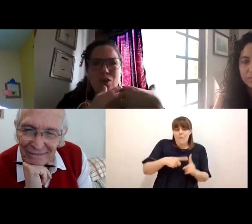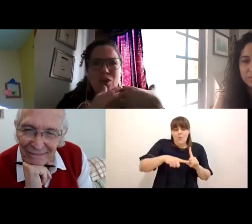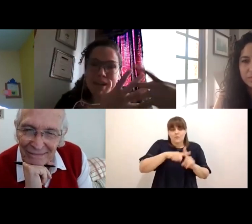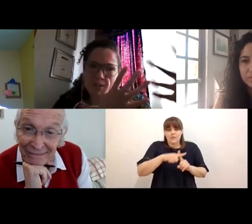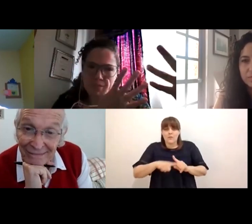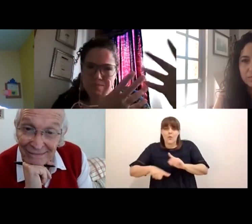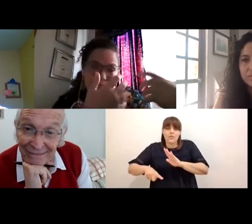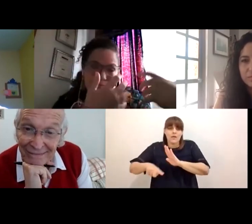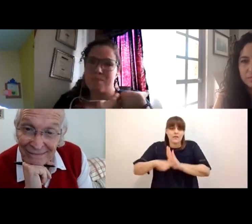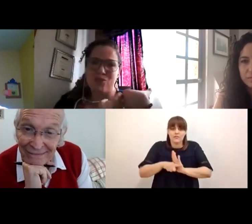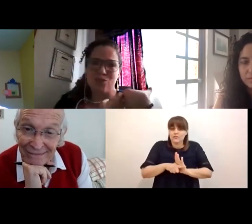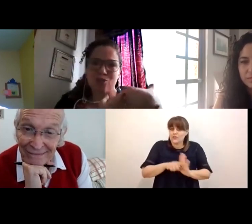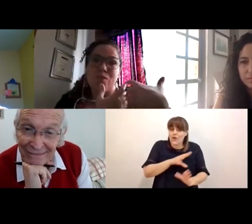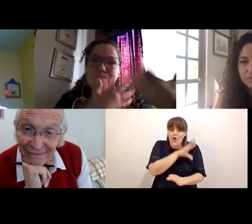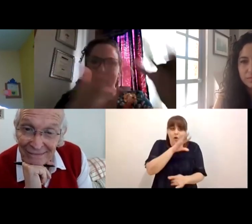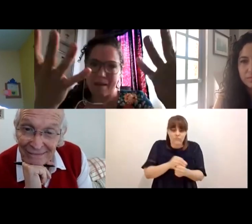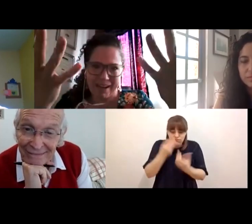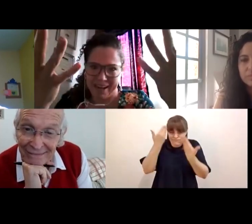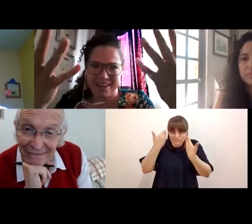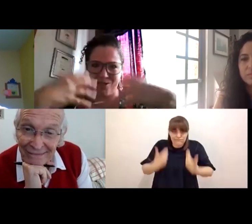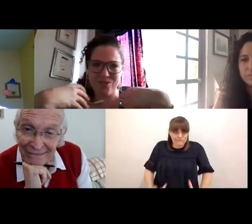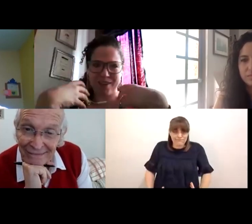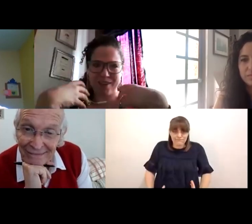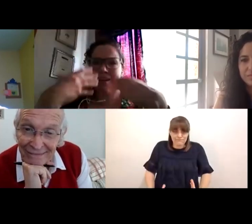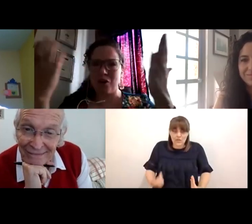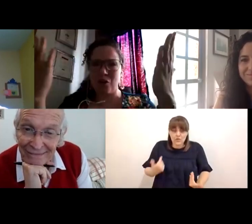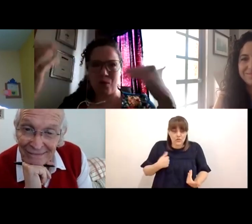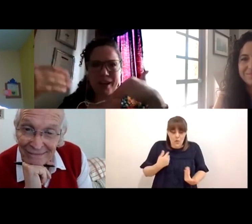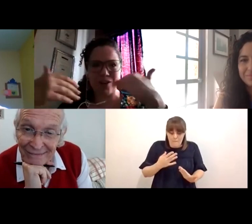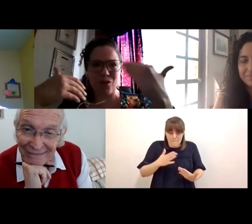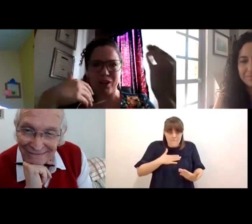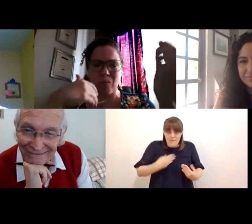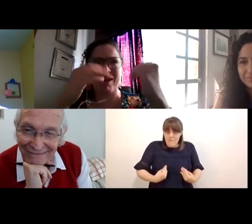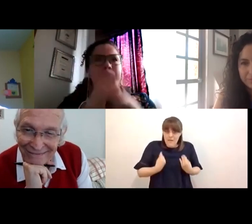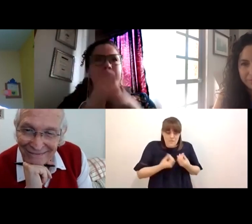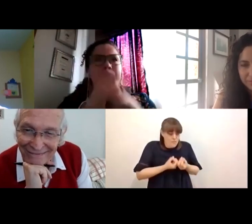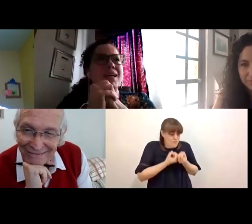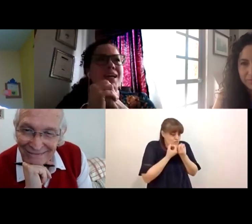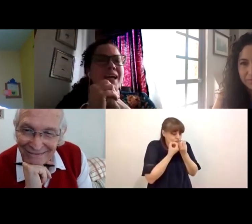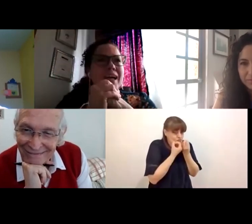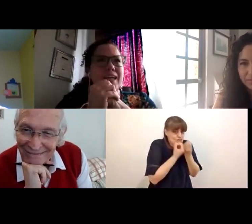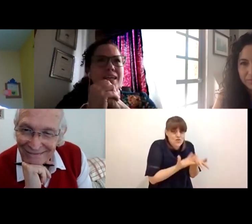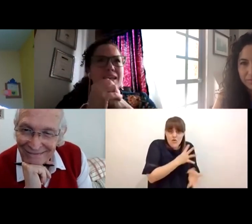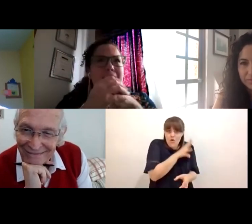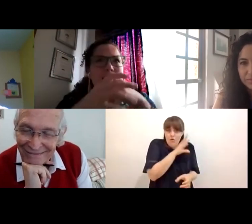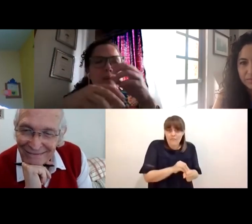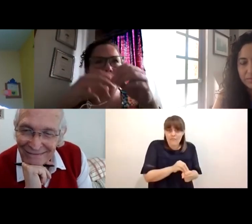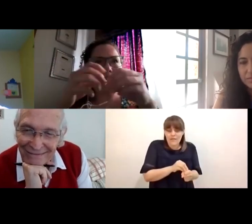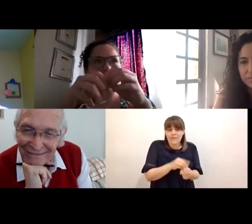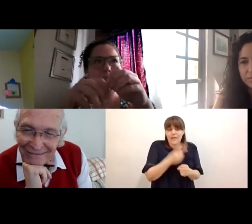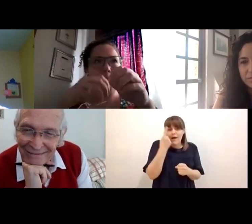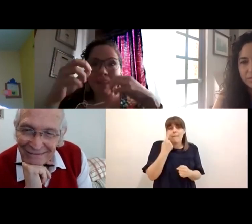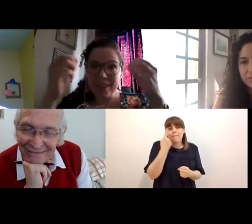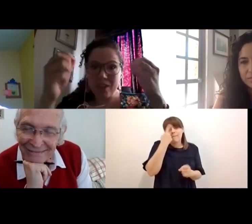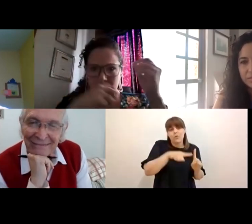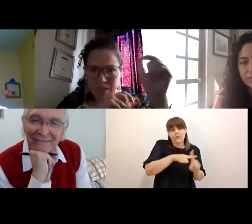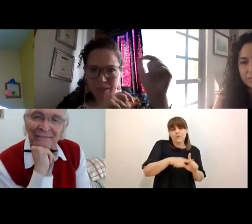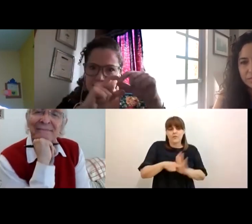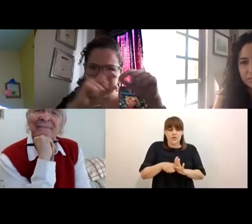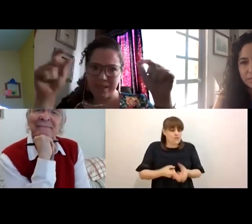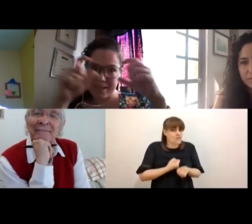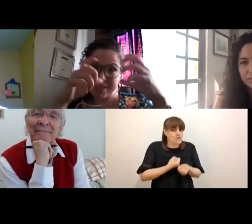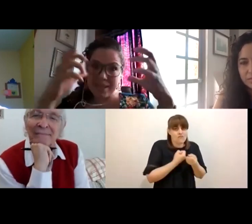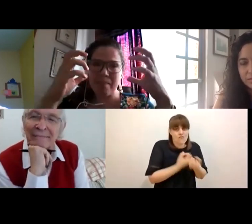para al menos yo soy para Macarena lo bueno y lo mal y algo que he aprendido